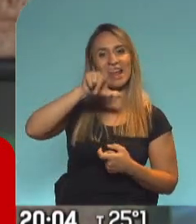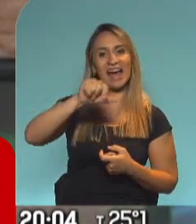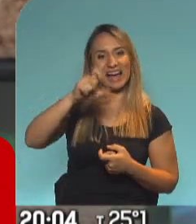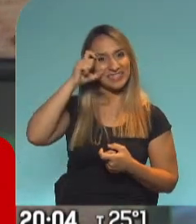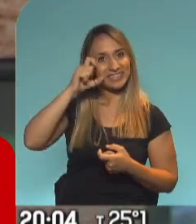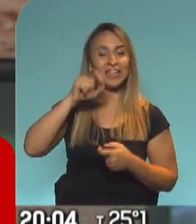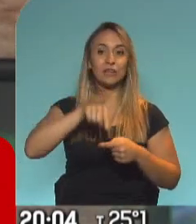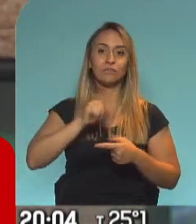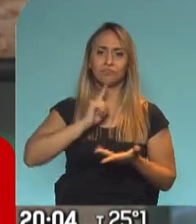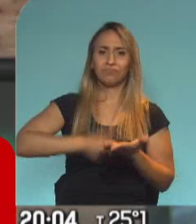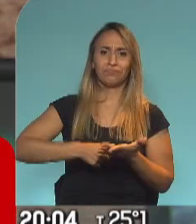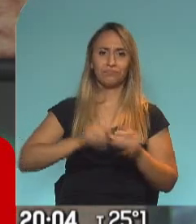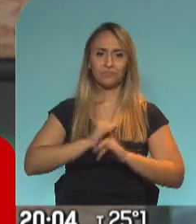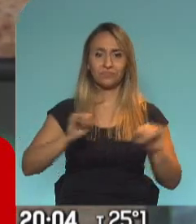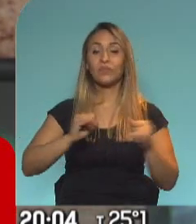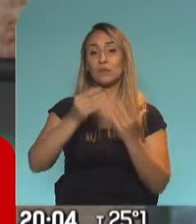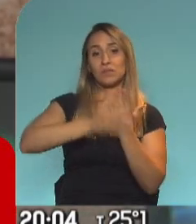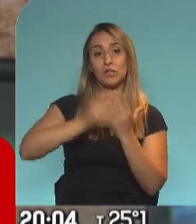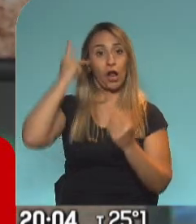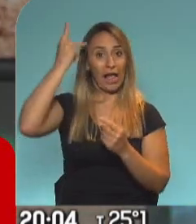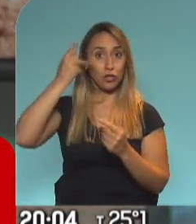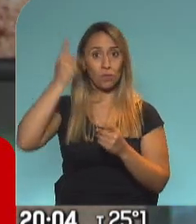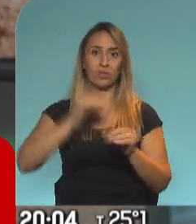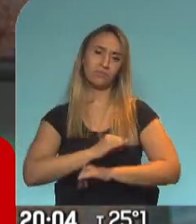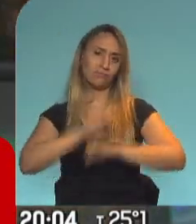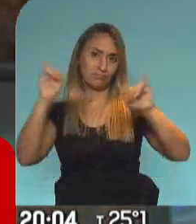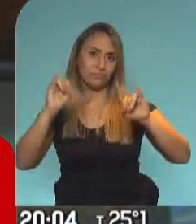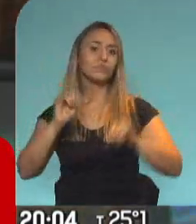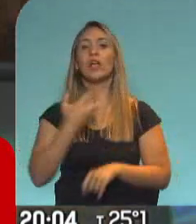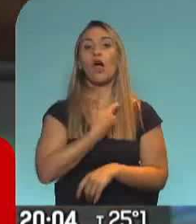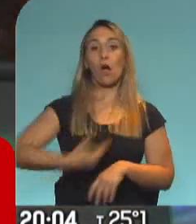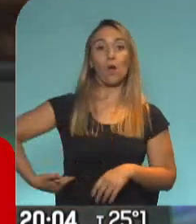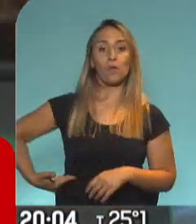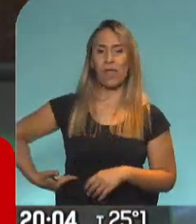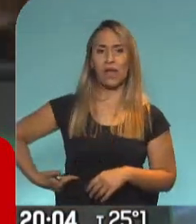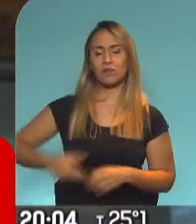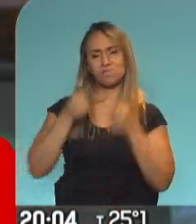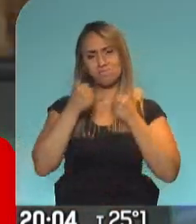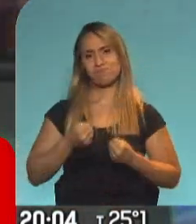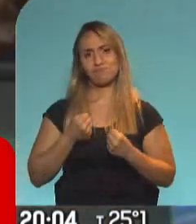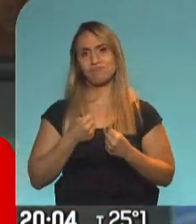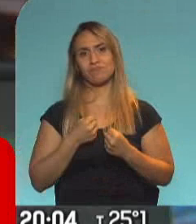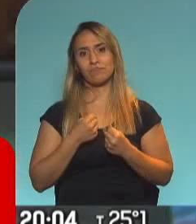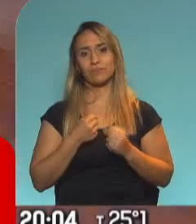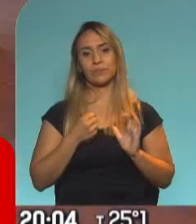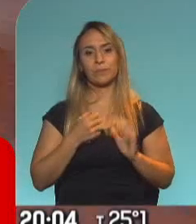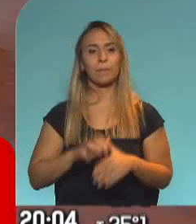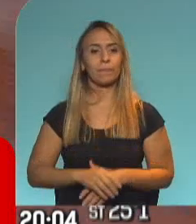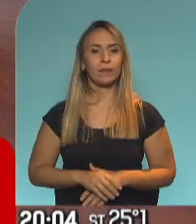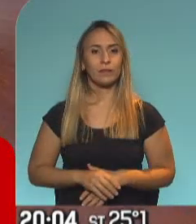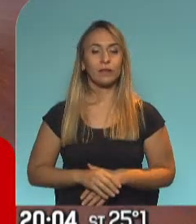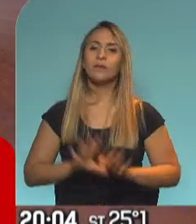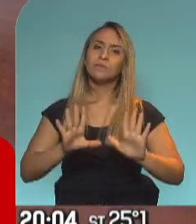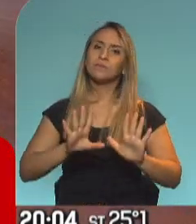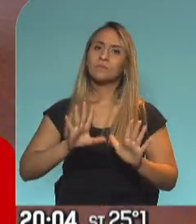mesa de enlace. El ministro Gabriel Catopodilla decía que el gobierno no se va a mover de la posición en la que está hoy. ¿Y cuál es